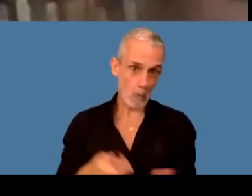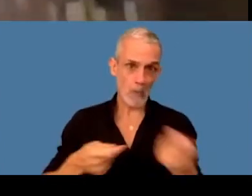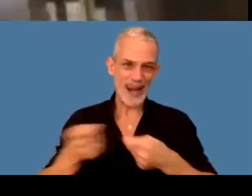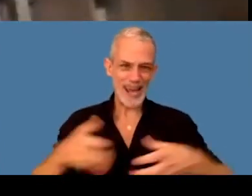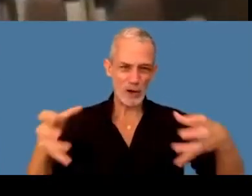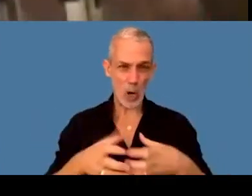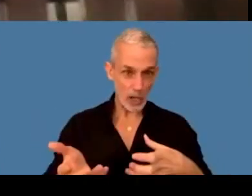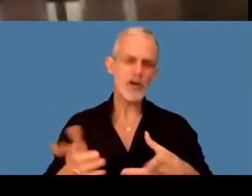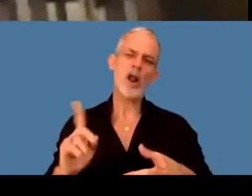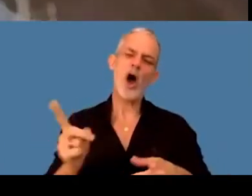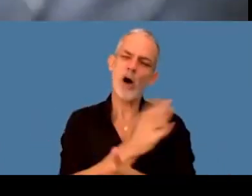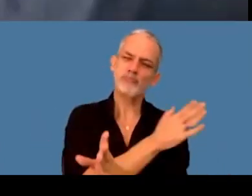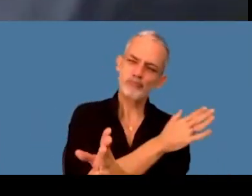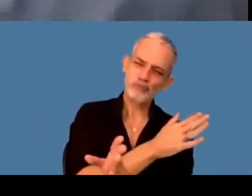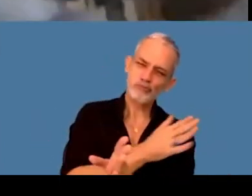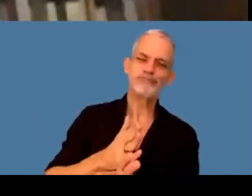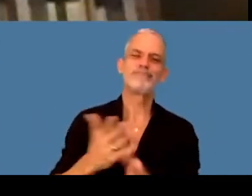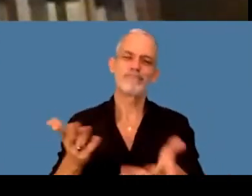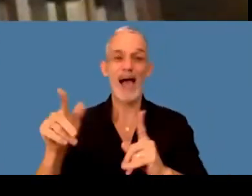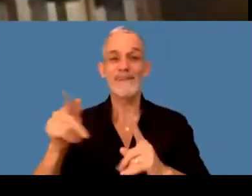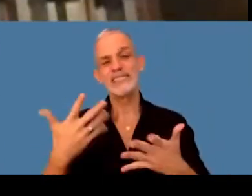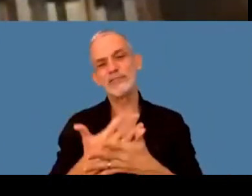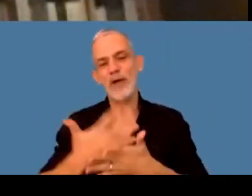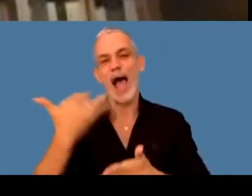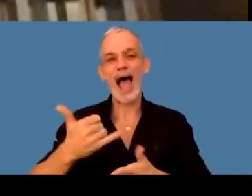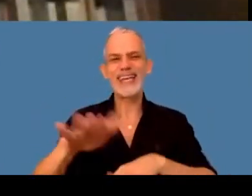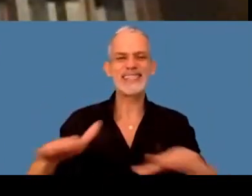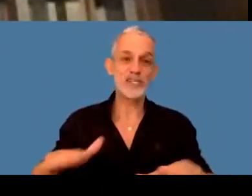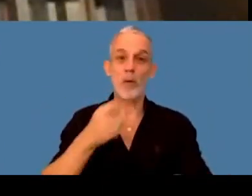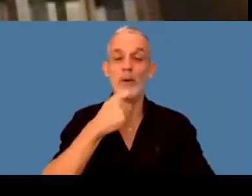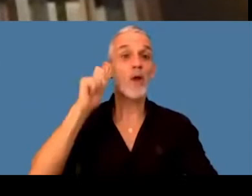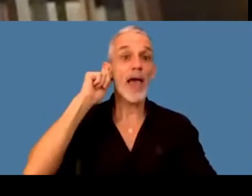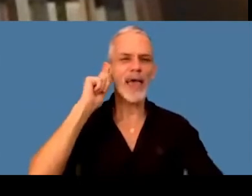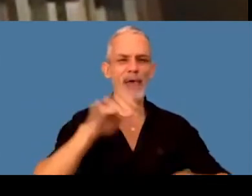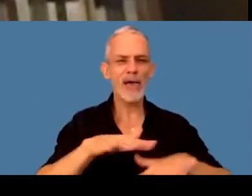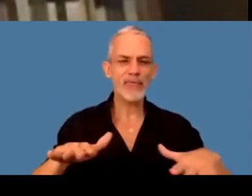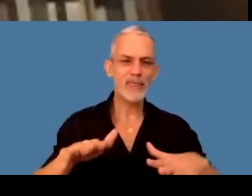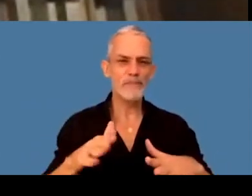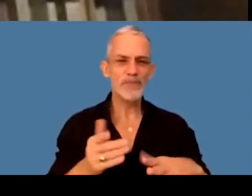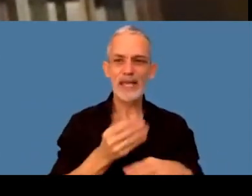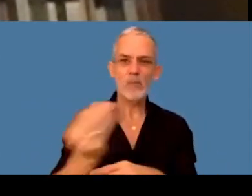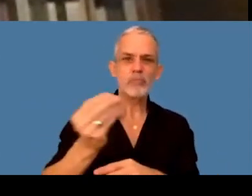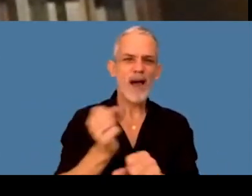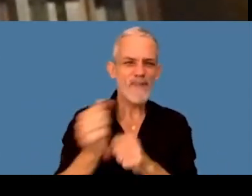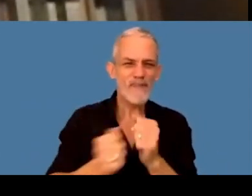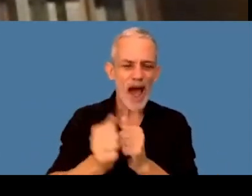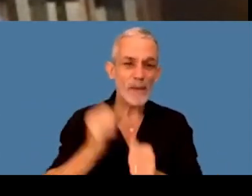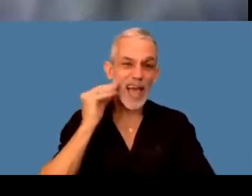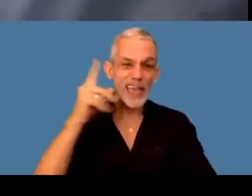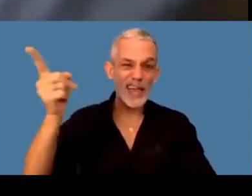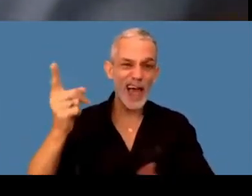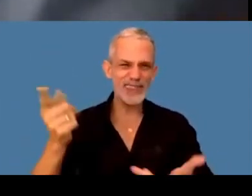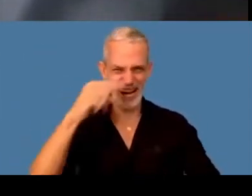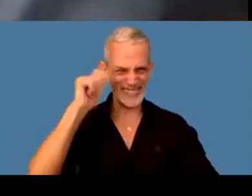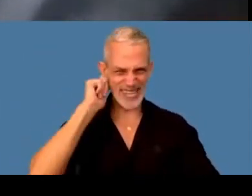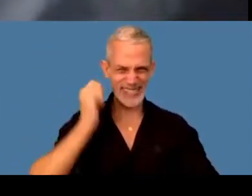decimos y seguimos padeciendo, decimos, che, hay chicos de la edad de promedio de ingreso a las fábricas en Inglaterra a los 7 años, sin